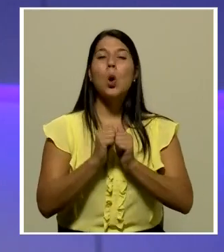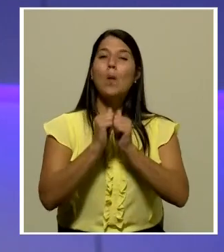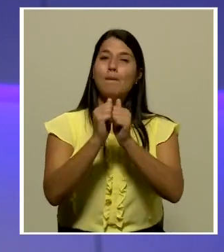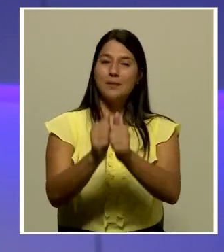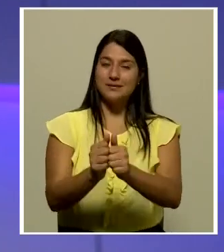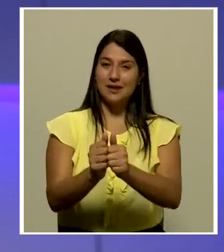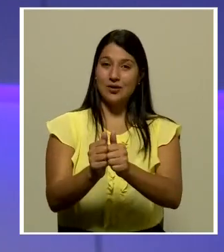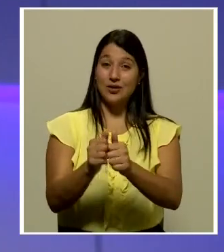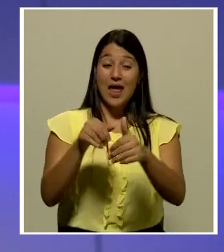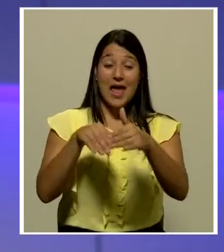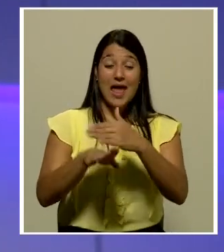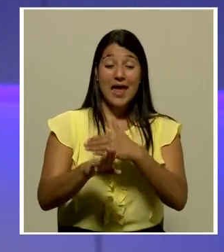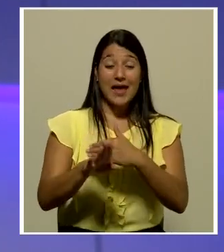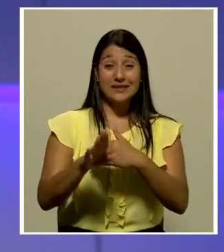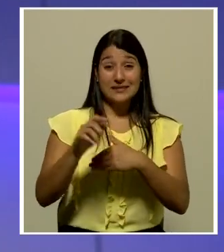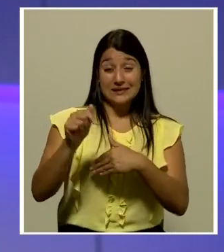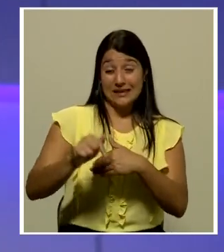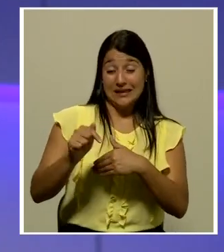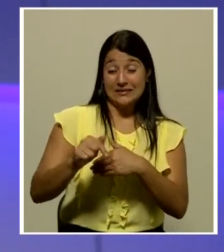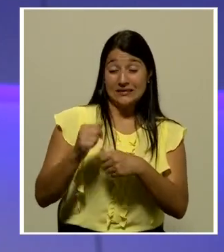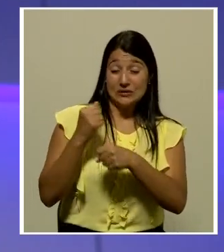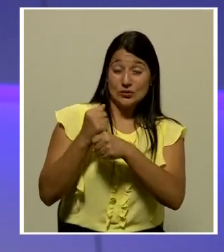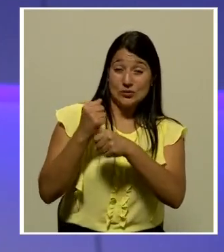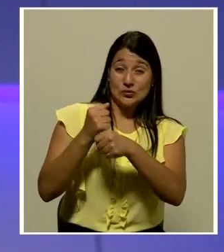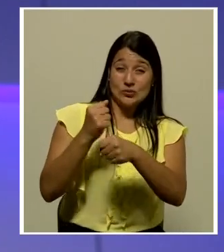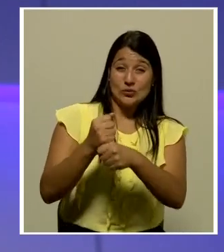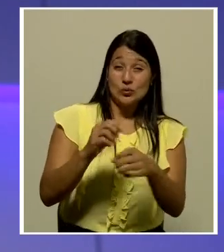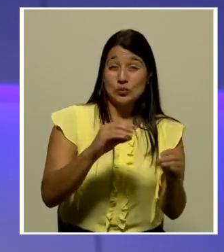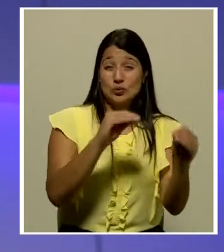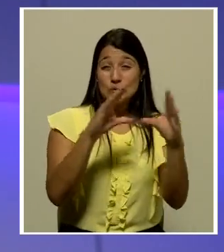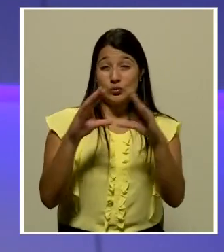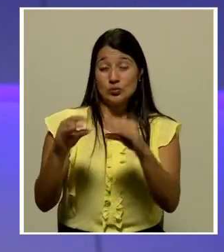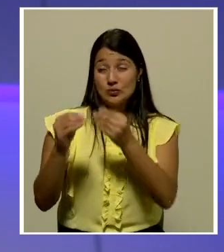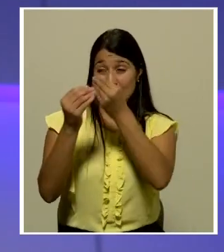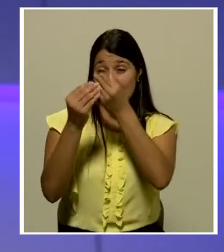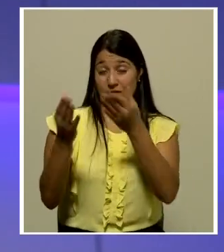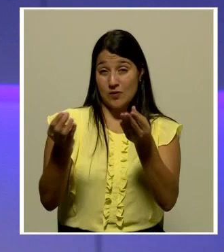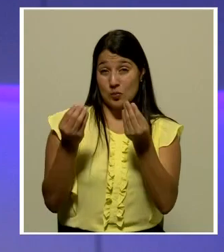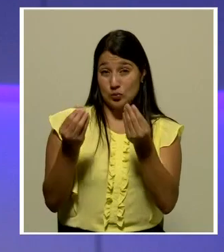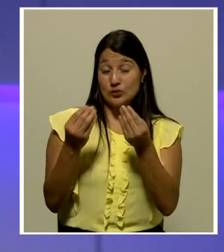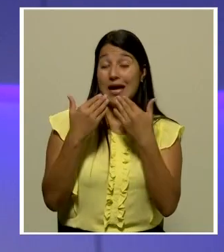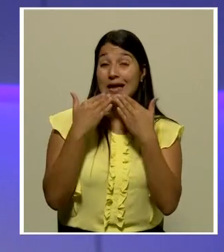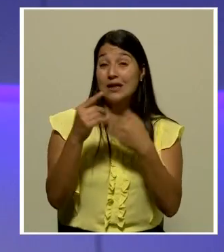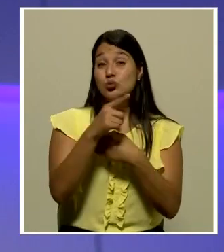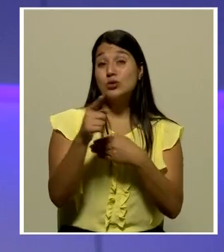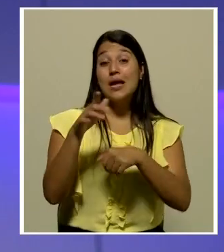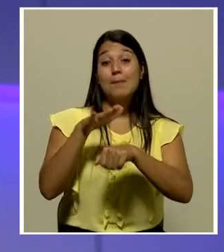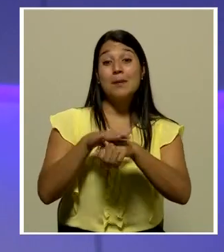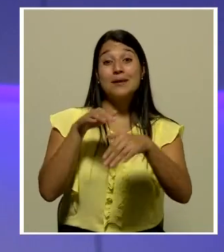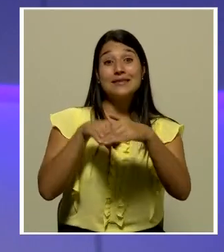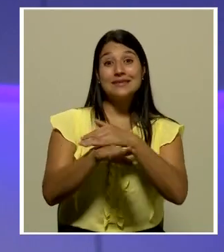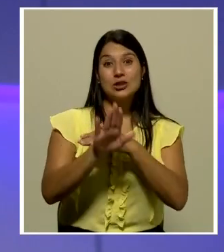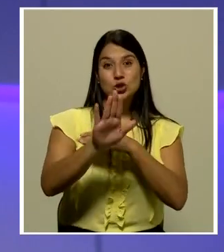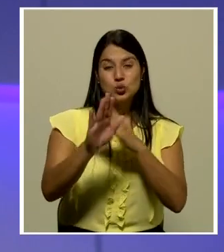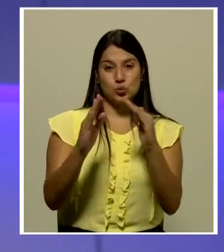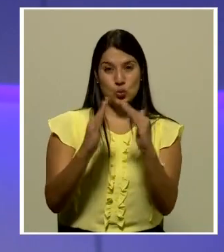en estas intensas jornadas informativas. Gracias por dejarnos entrar a sus hogares.